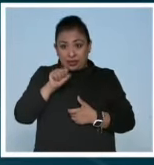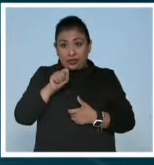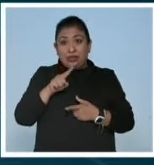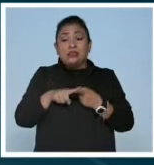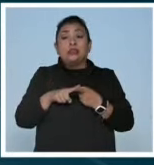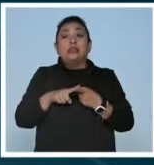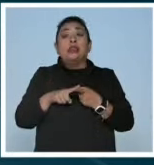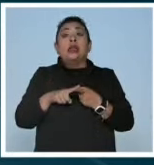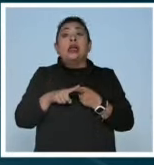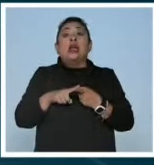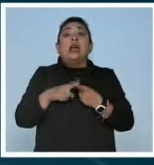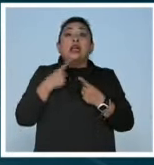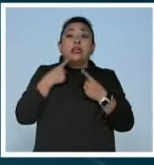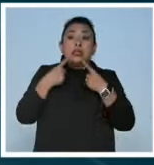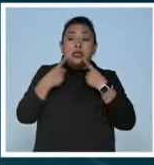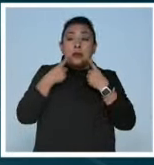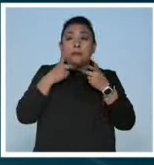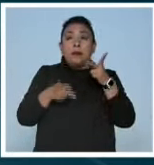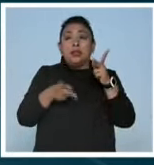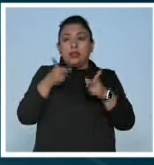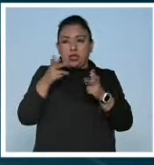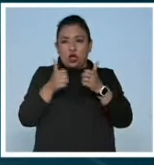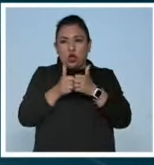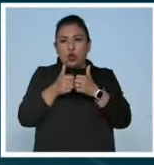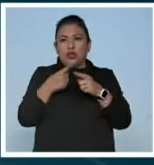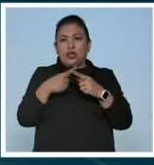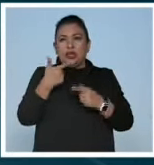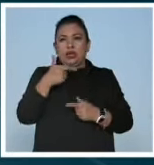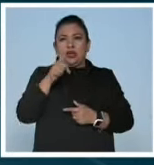estado yo conversando con Gabriela